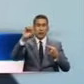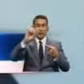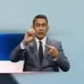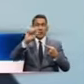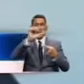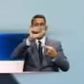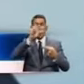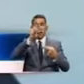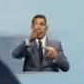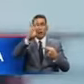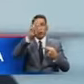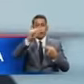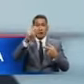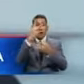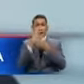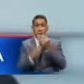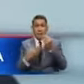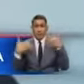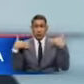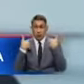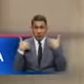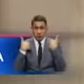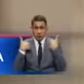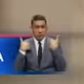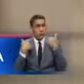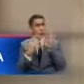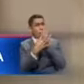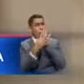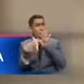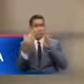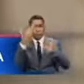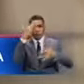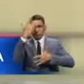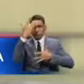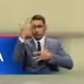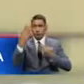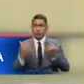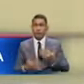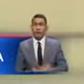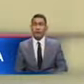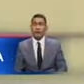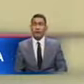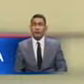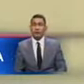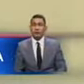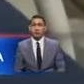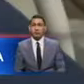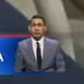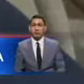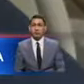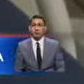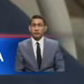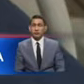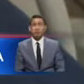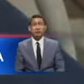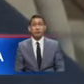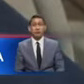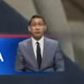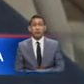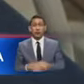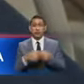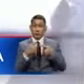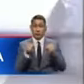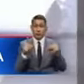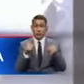principales animalitos que transmiten esta enfermedad. De los 50 casos, los 8 más recientes fueron detectados en cantones